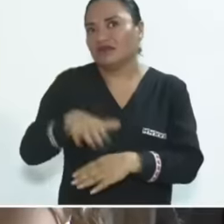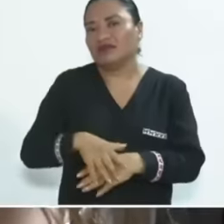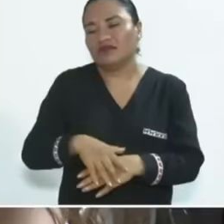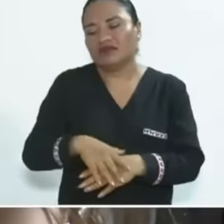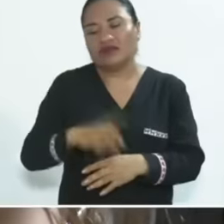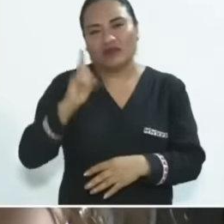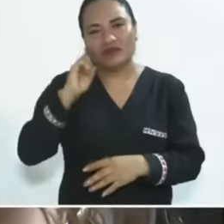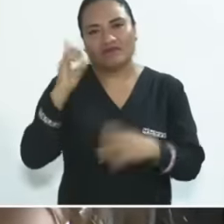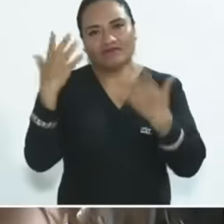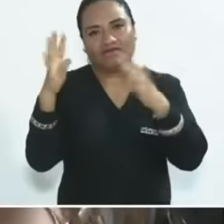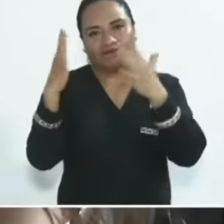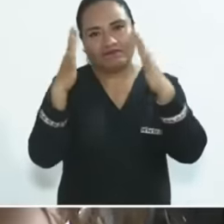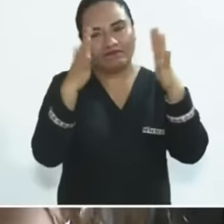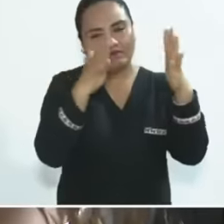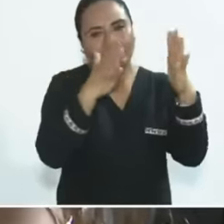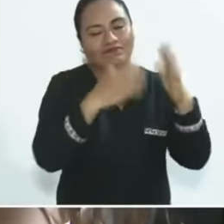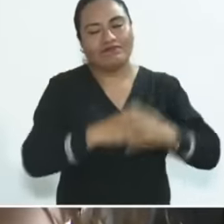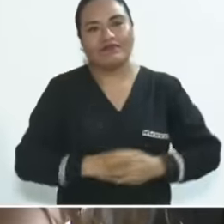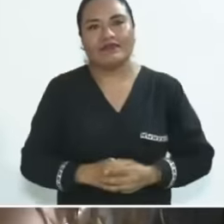Porque